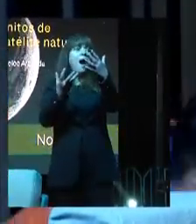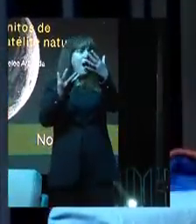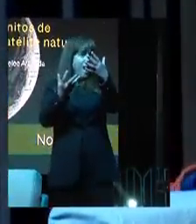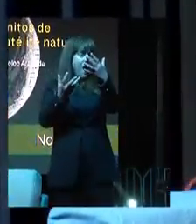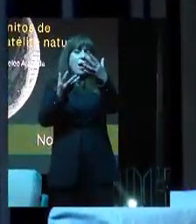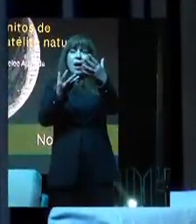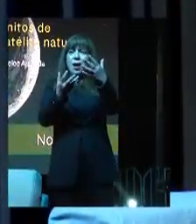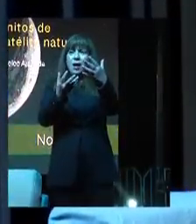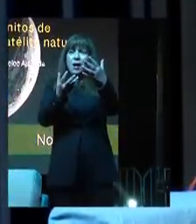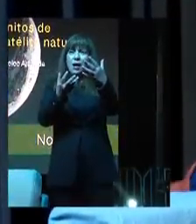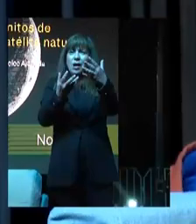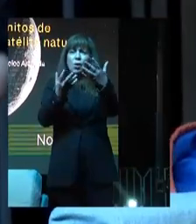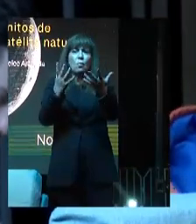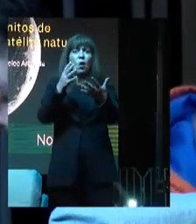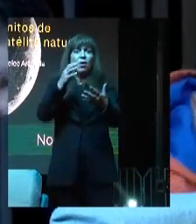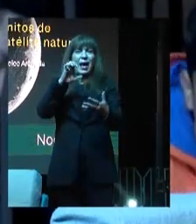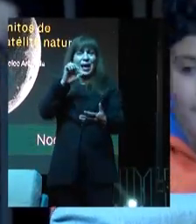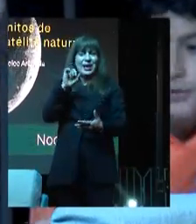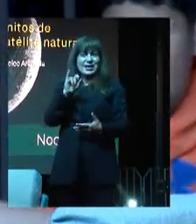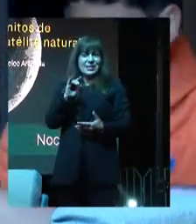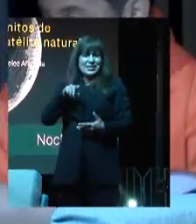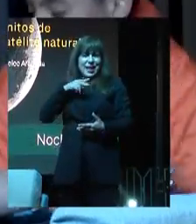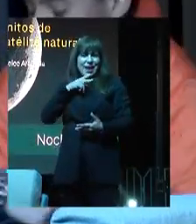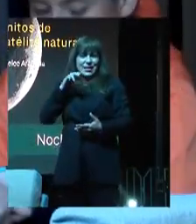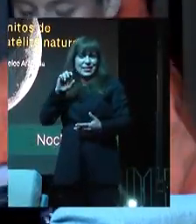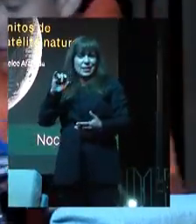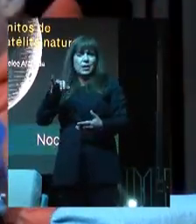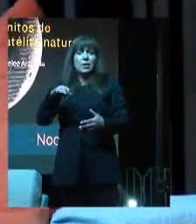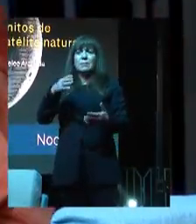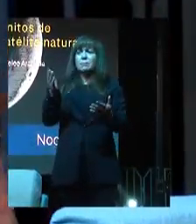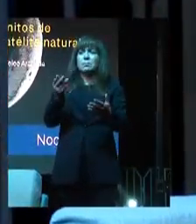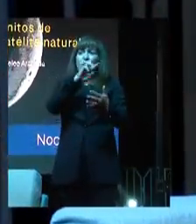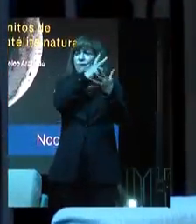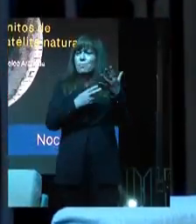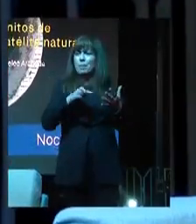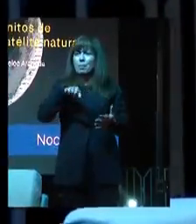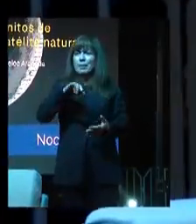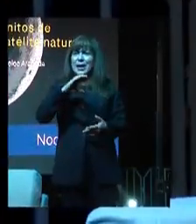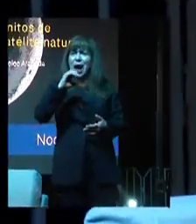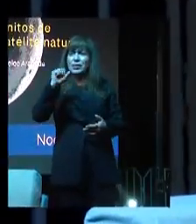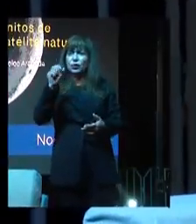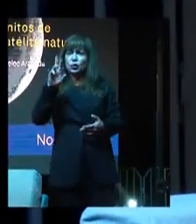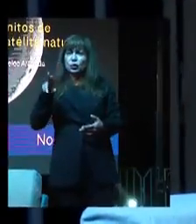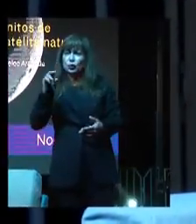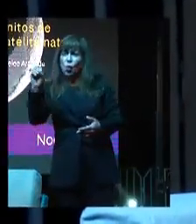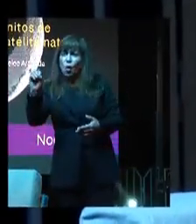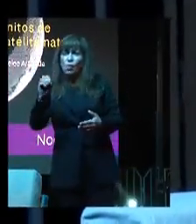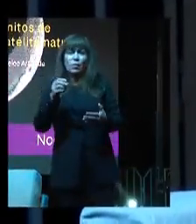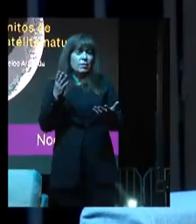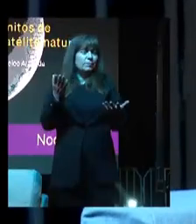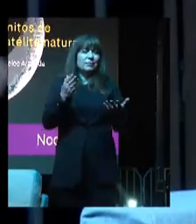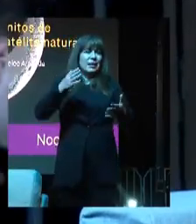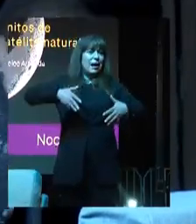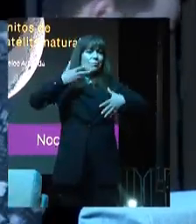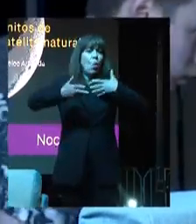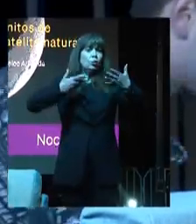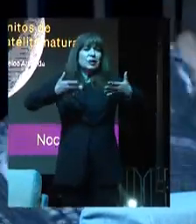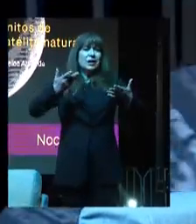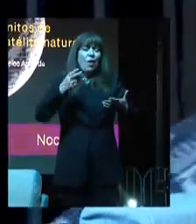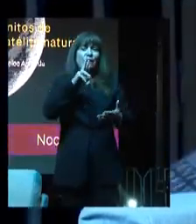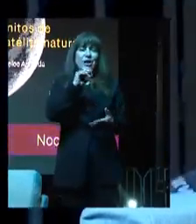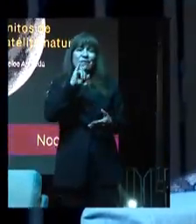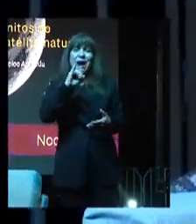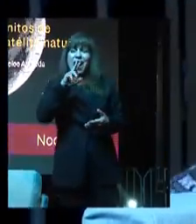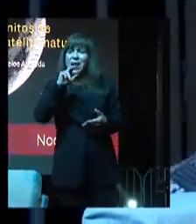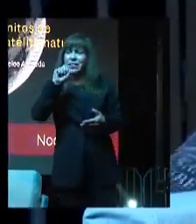Newton, es Einstein, es Picasso, es Bach, es Vivaldi, son los músicos y